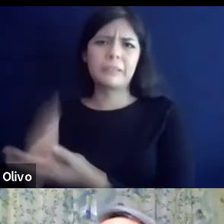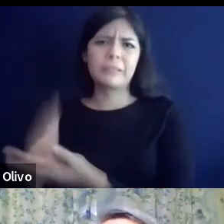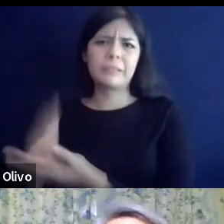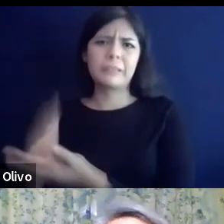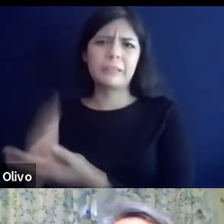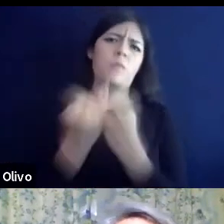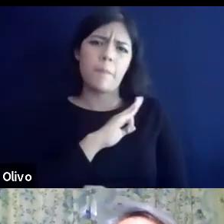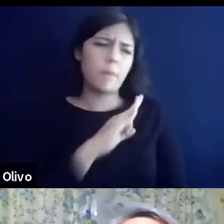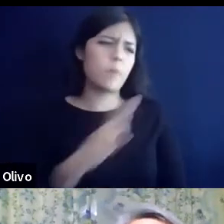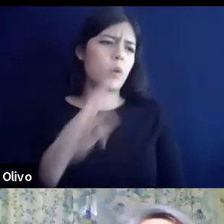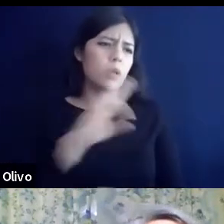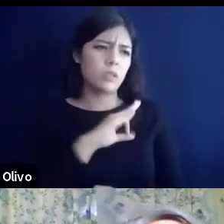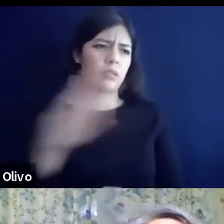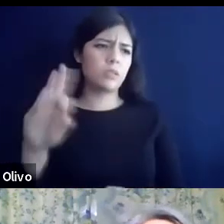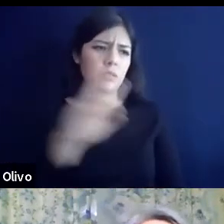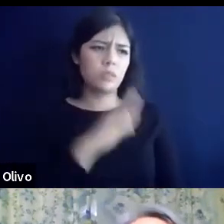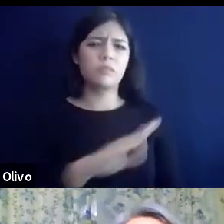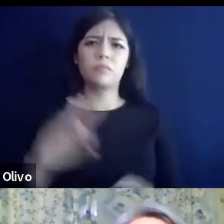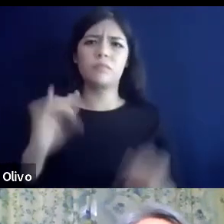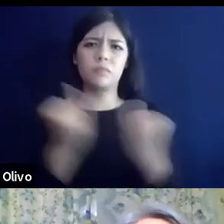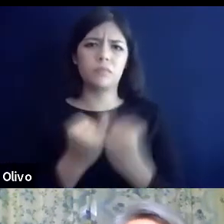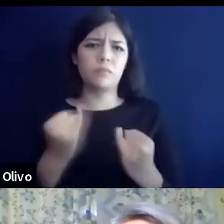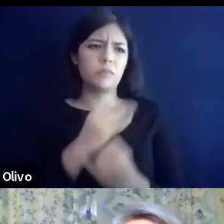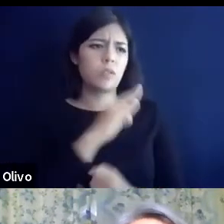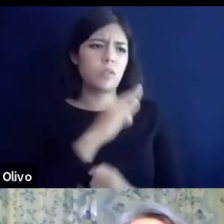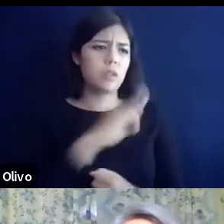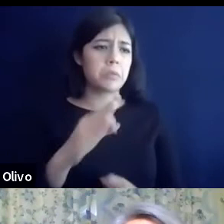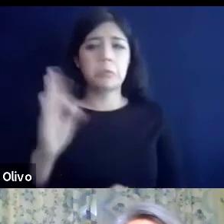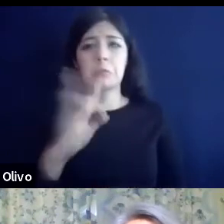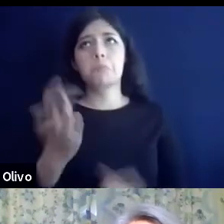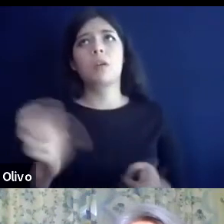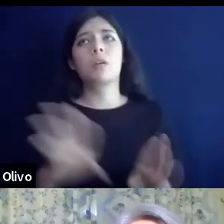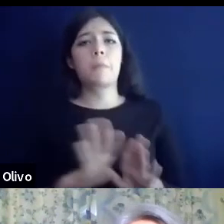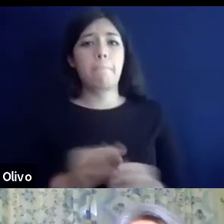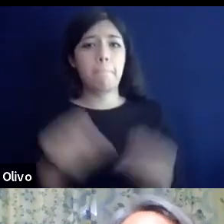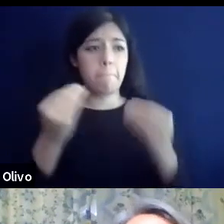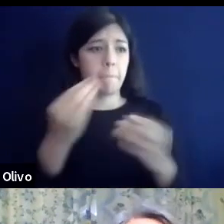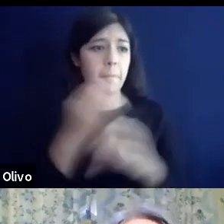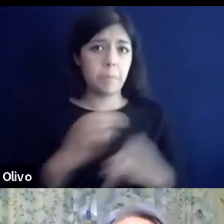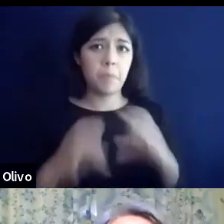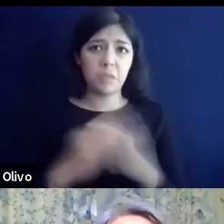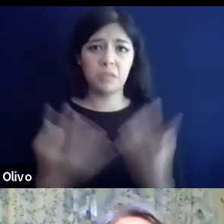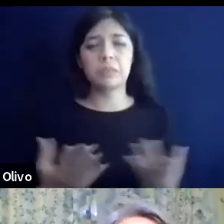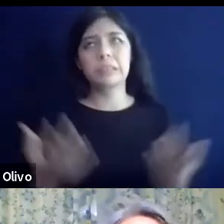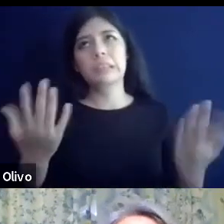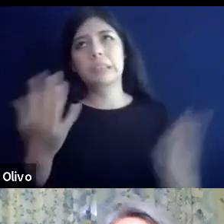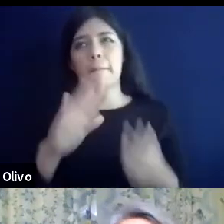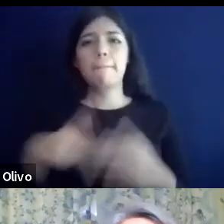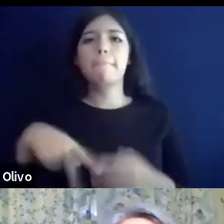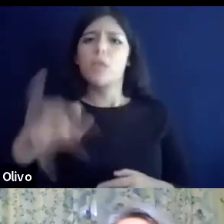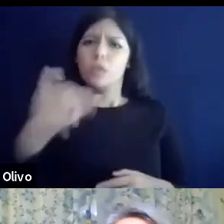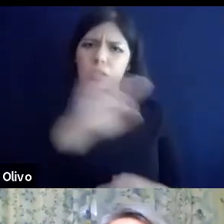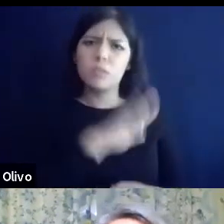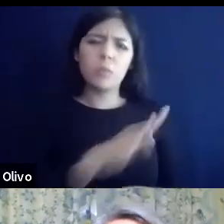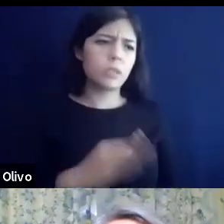se van a ir abriendo otros caminos. No van a poder llegar tan alto como tú o como a nosotros, pero sí van a mejorar un poquito, siento yo.